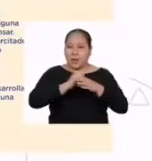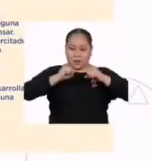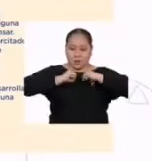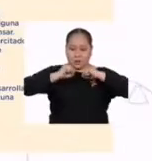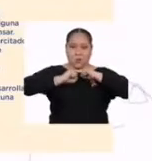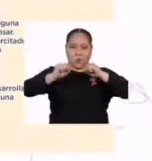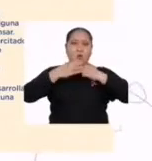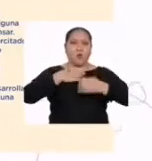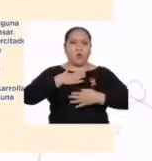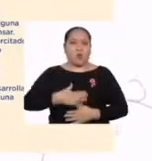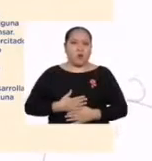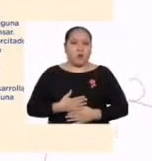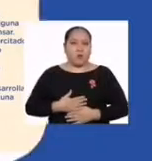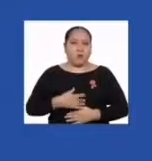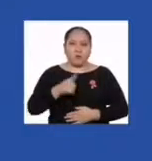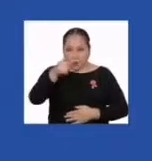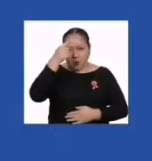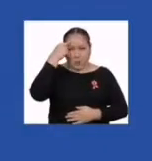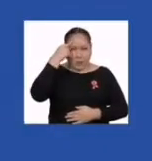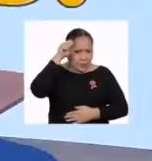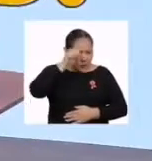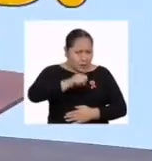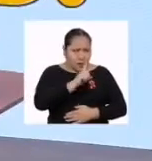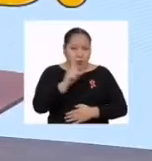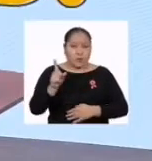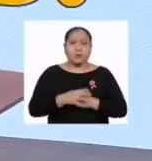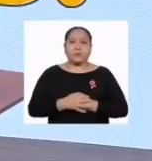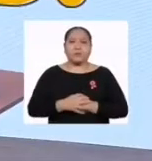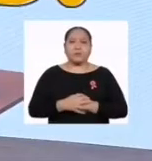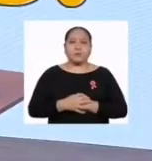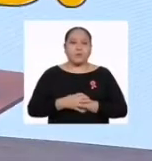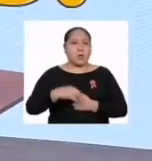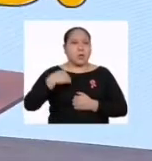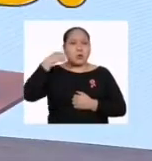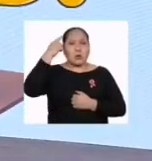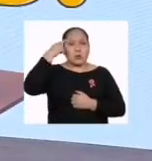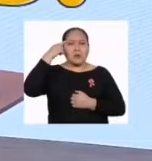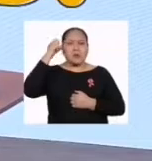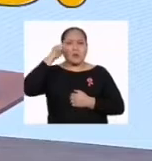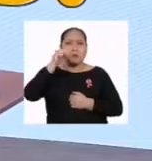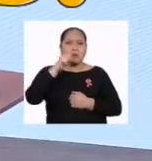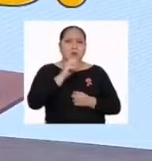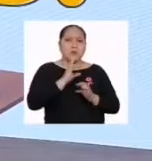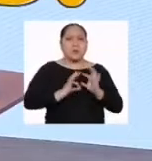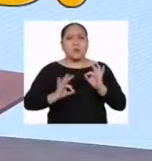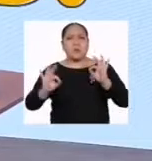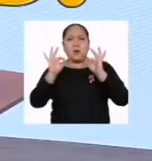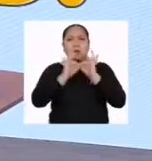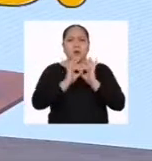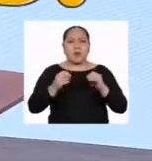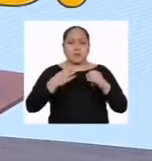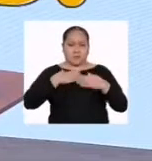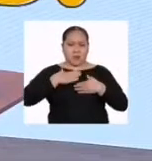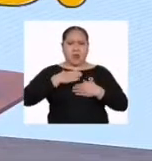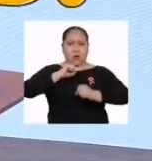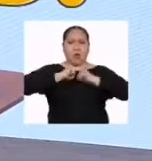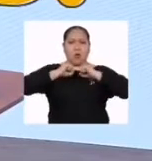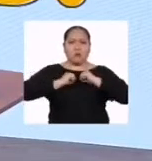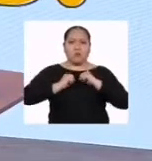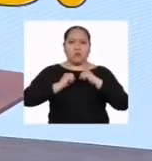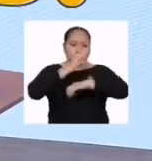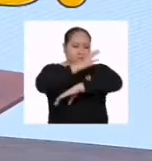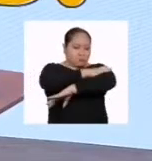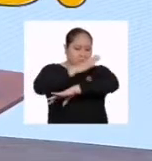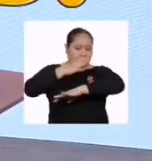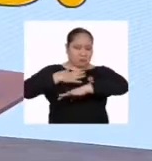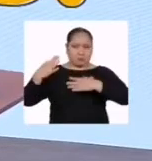Jonathan? ¿Qué dicen en casa? Yo creo que sí es importante, porque así ponemos en forma cada